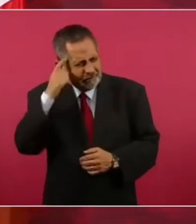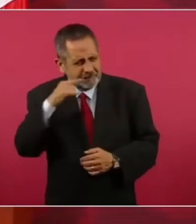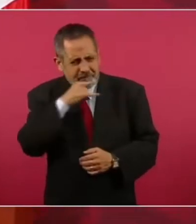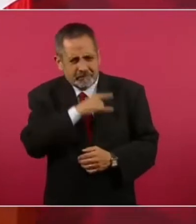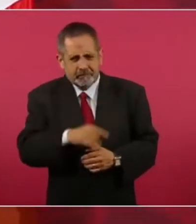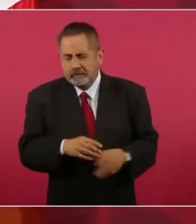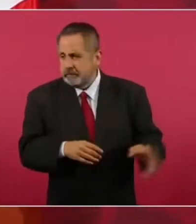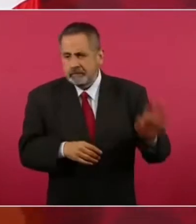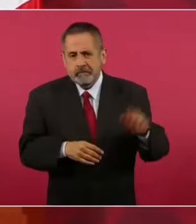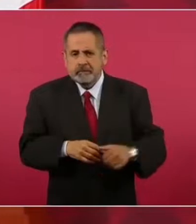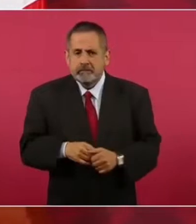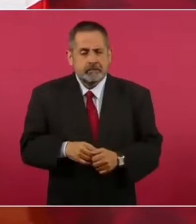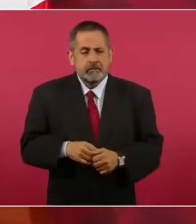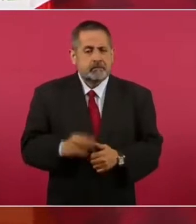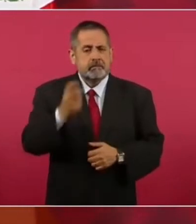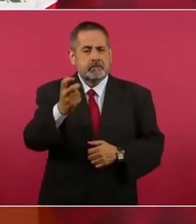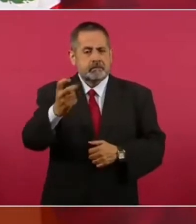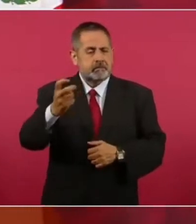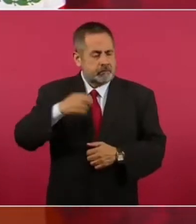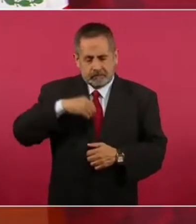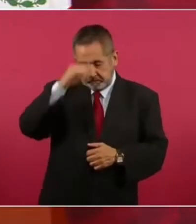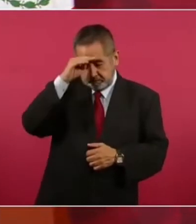me pareció